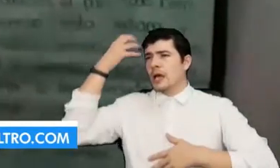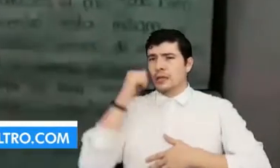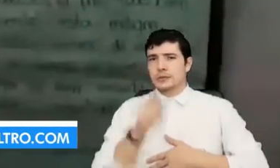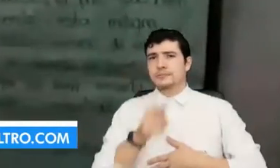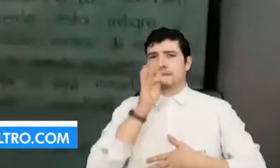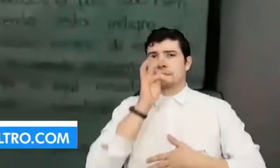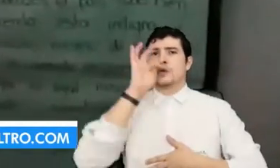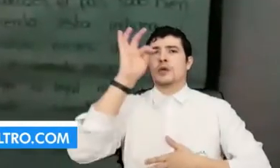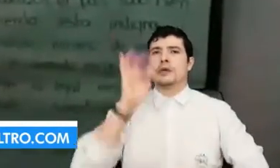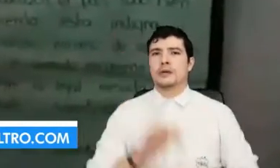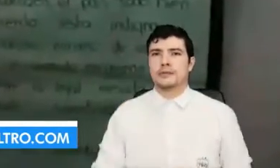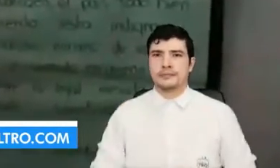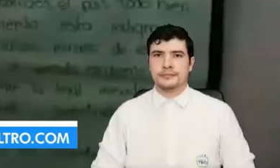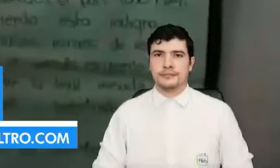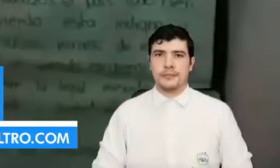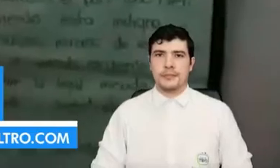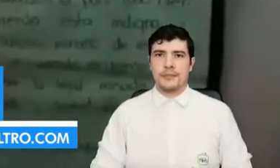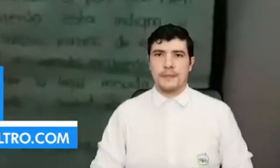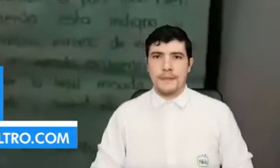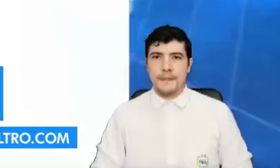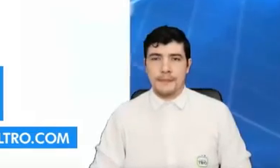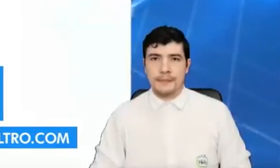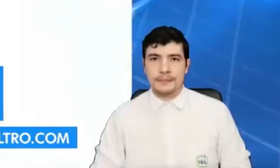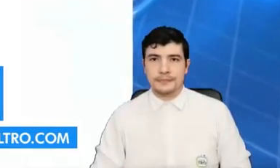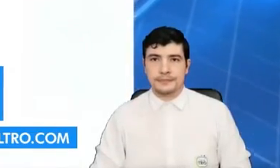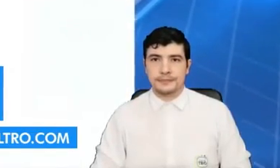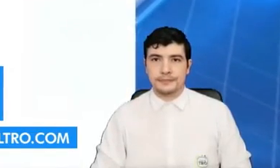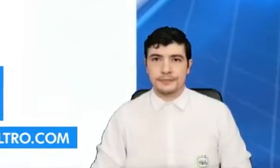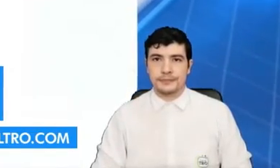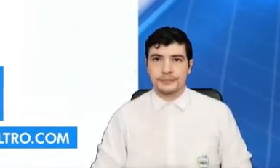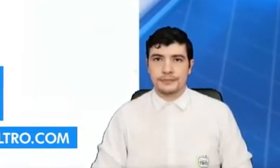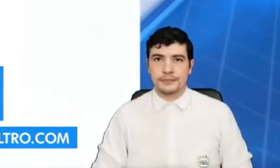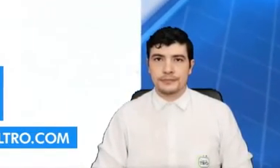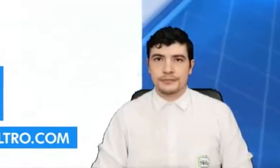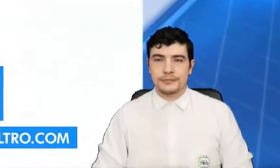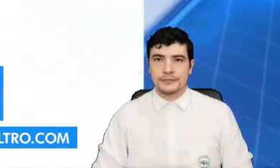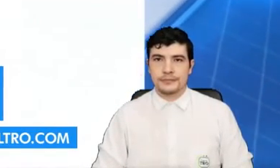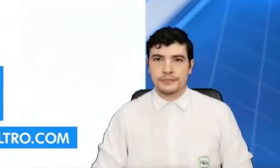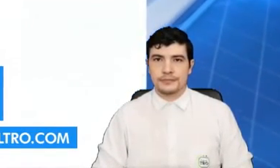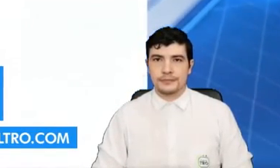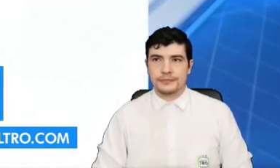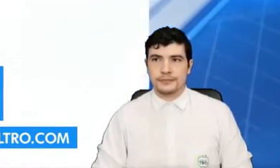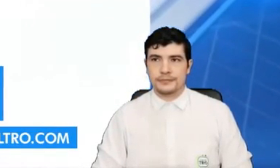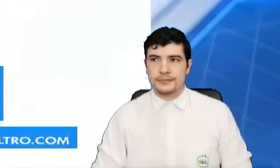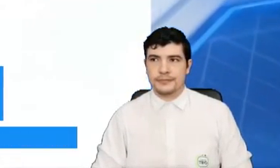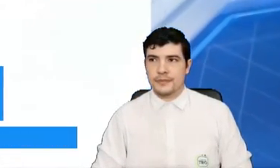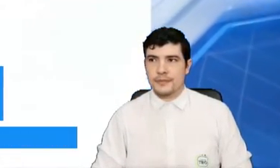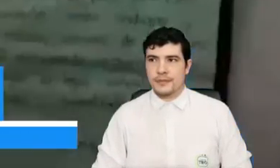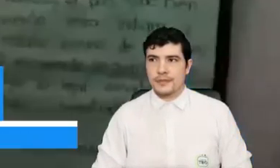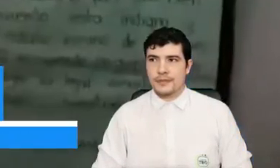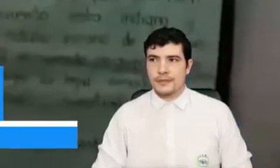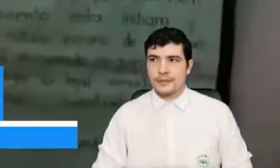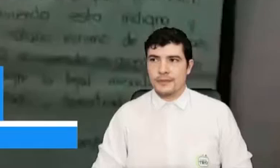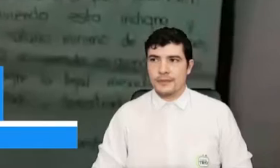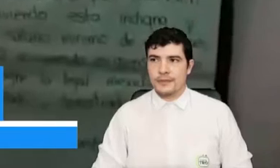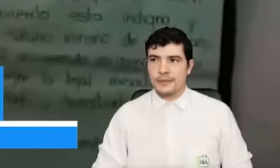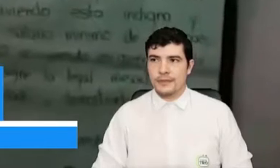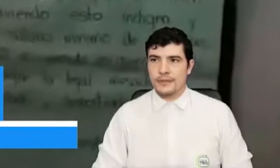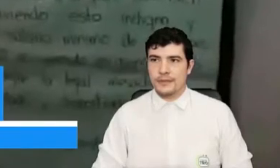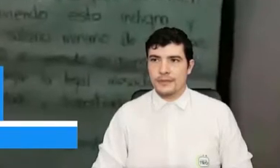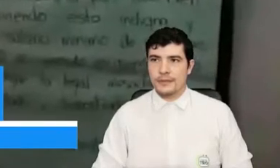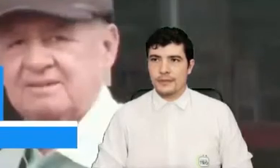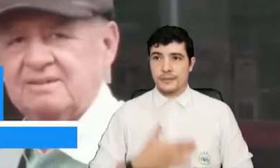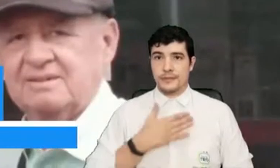pensión depende de los tiempos y salarios sobre los cuales cotizó. Caso personal, coticé